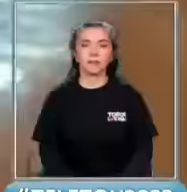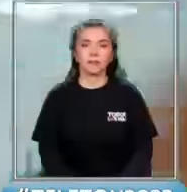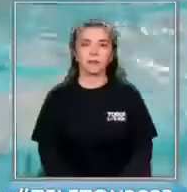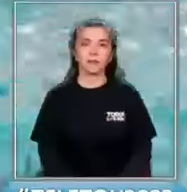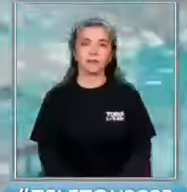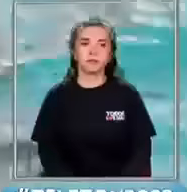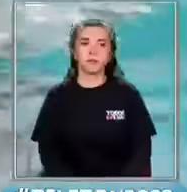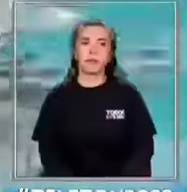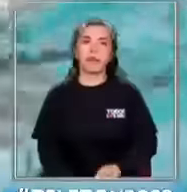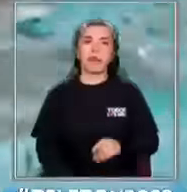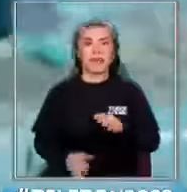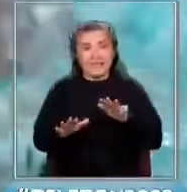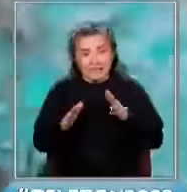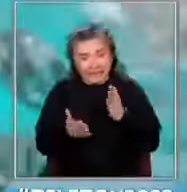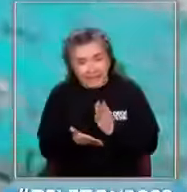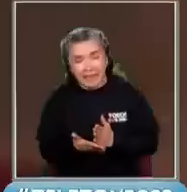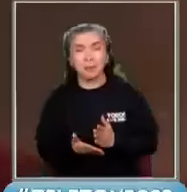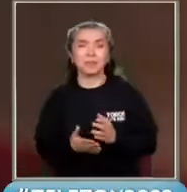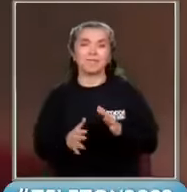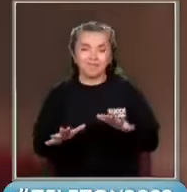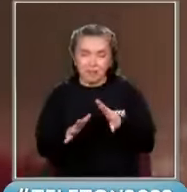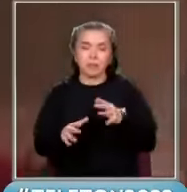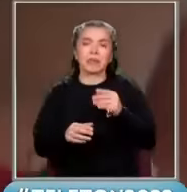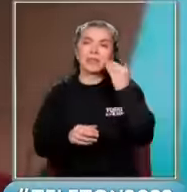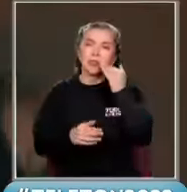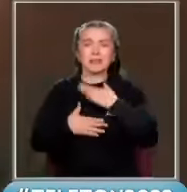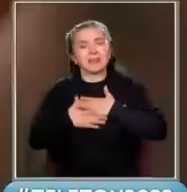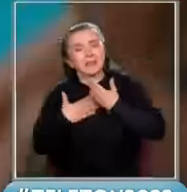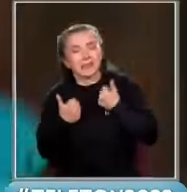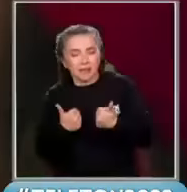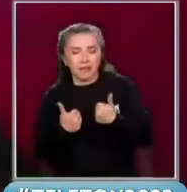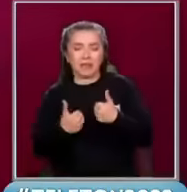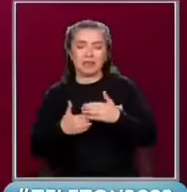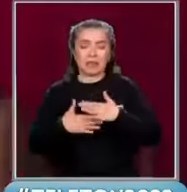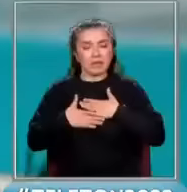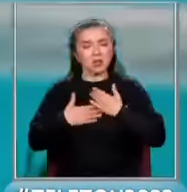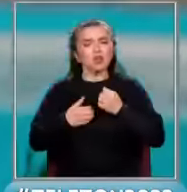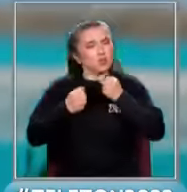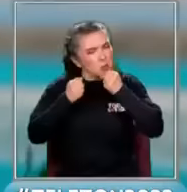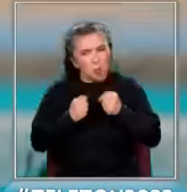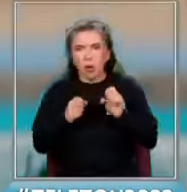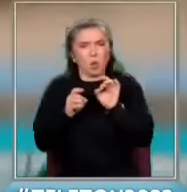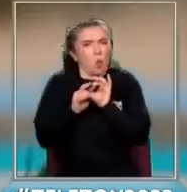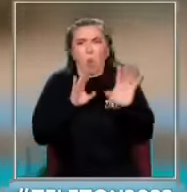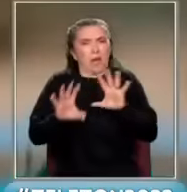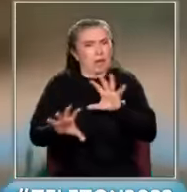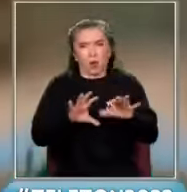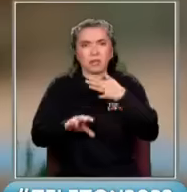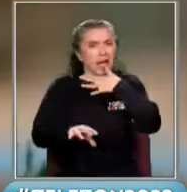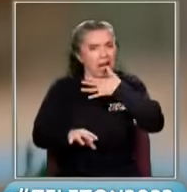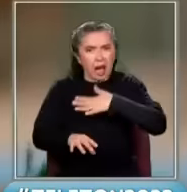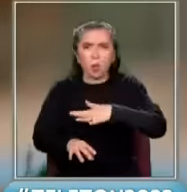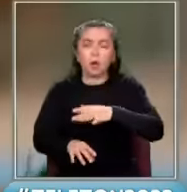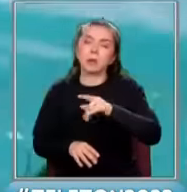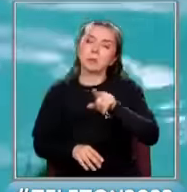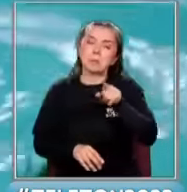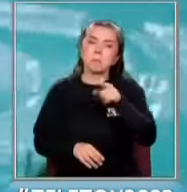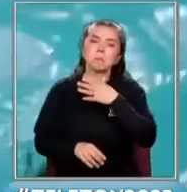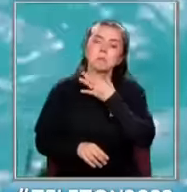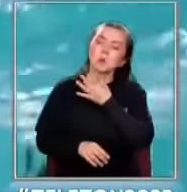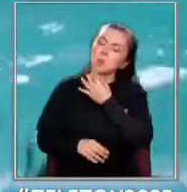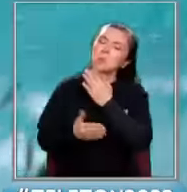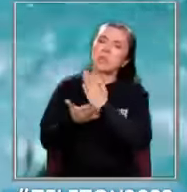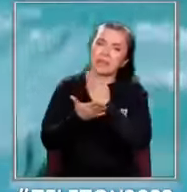Tratemos de que el niño se sienta bien, de que pueda sentirse que él puede hacer cualquier cosa en el agua. Me gusta su clase porque el profe